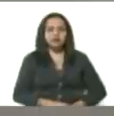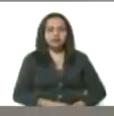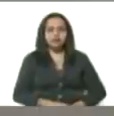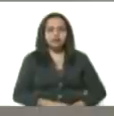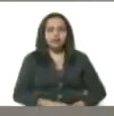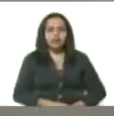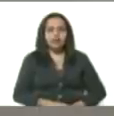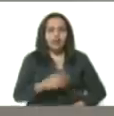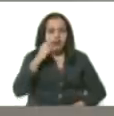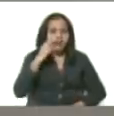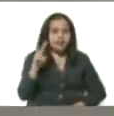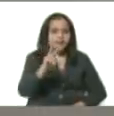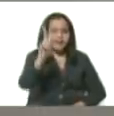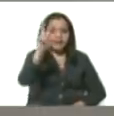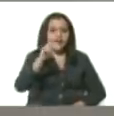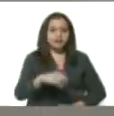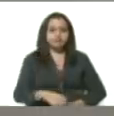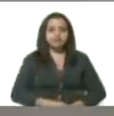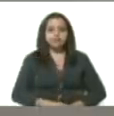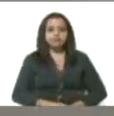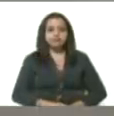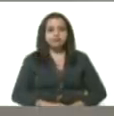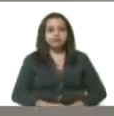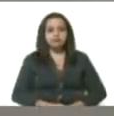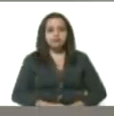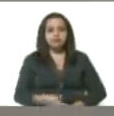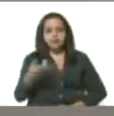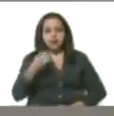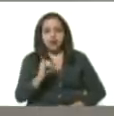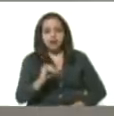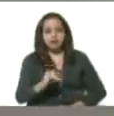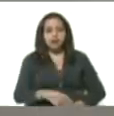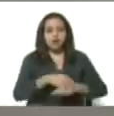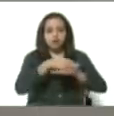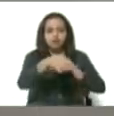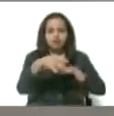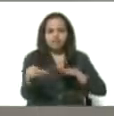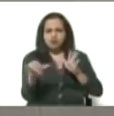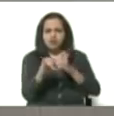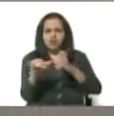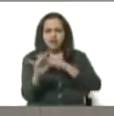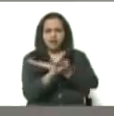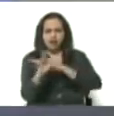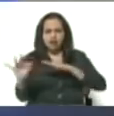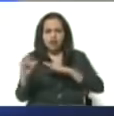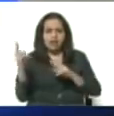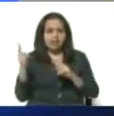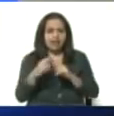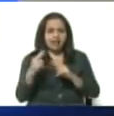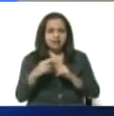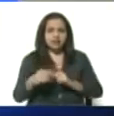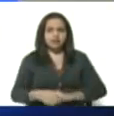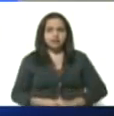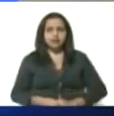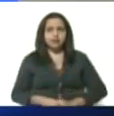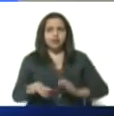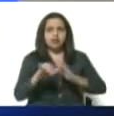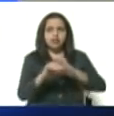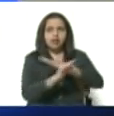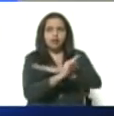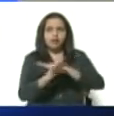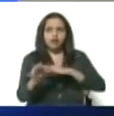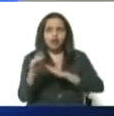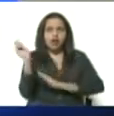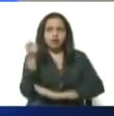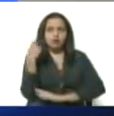el Vigía del estado Mérida, están los municipios fronterizos del estado Táchira, los municipios fronterizos